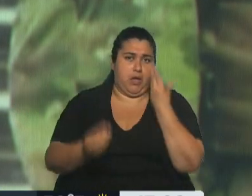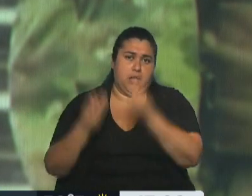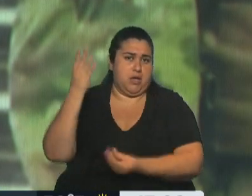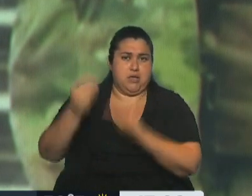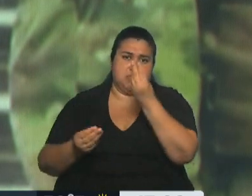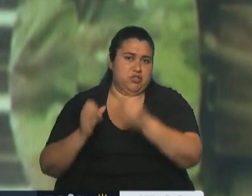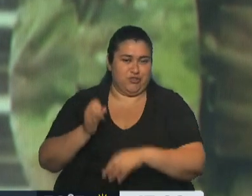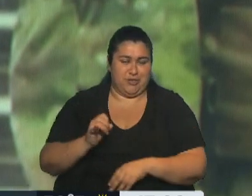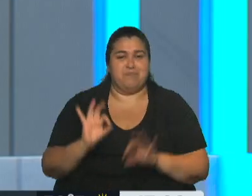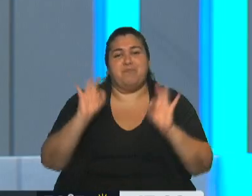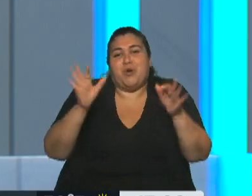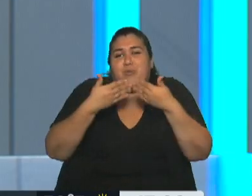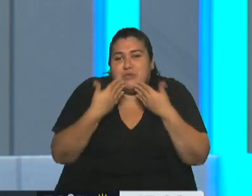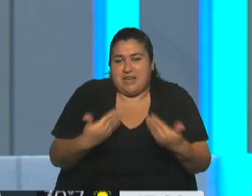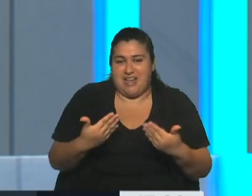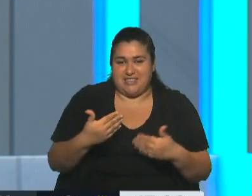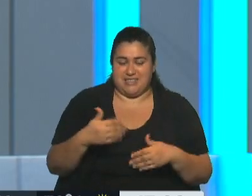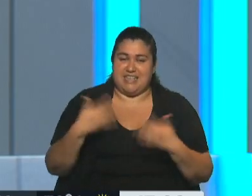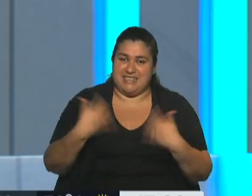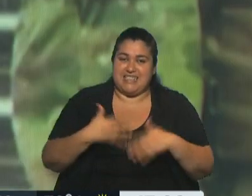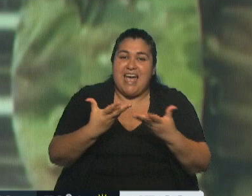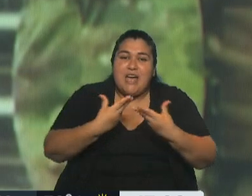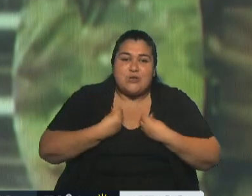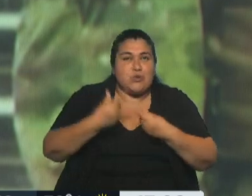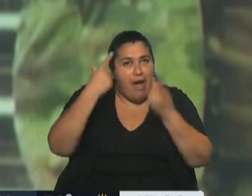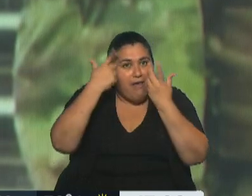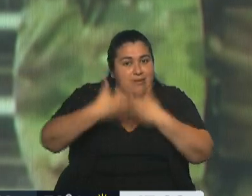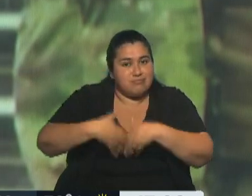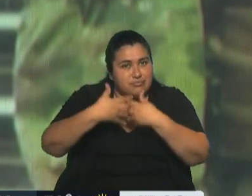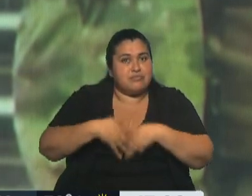Esteban, gracias. No, gracias a ustedes. Gracias por ayudarnos a pensar Ecuador y su presente.